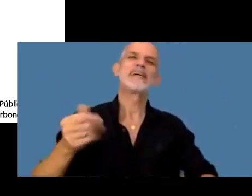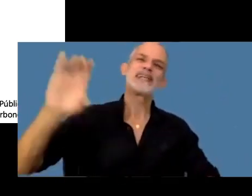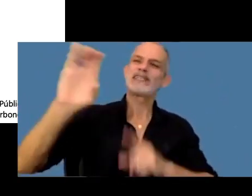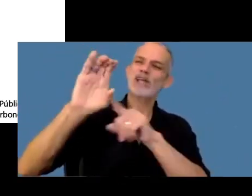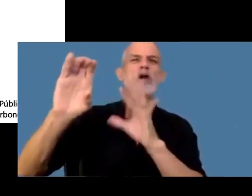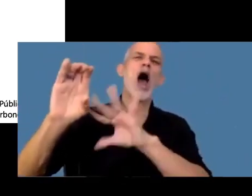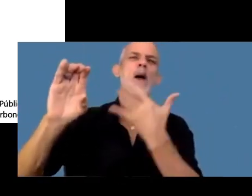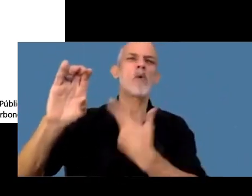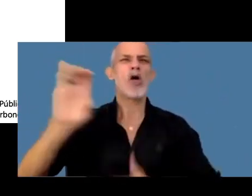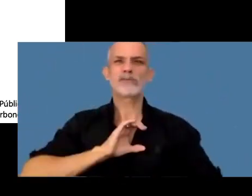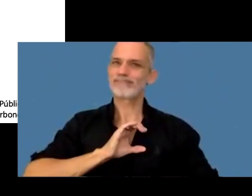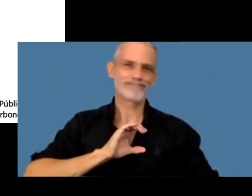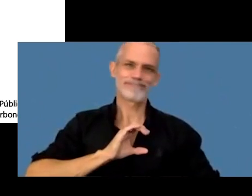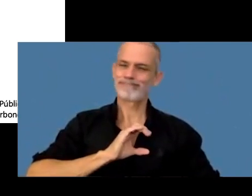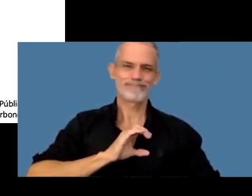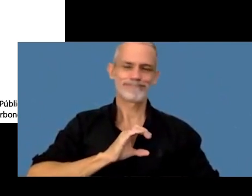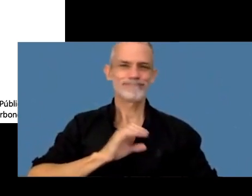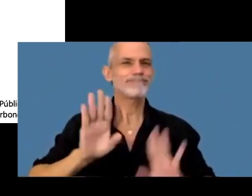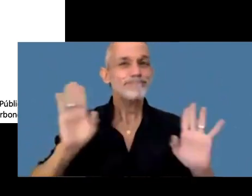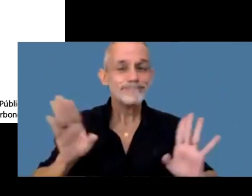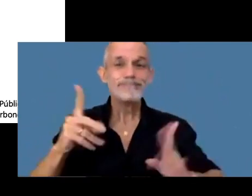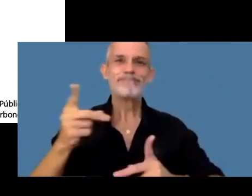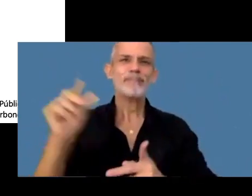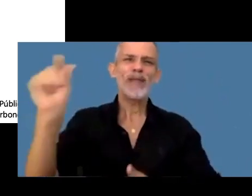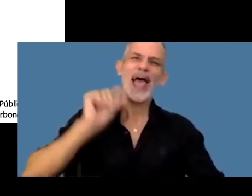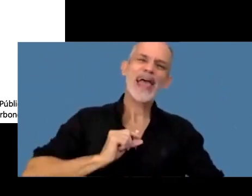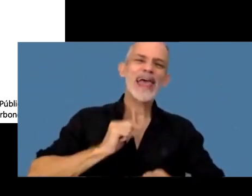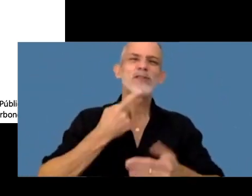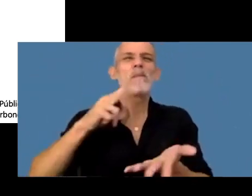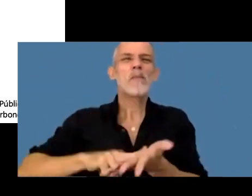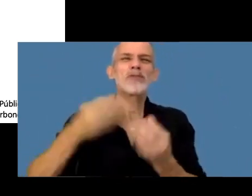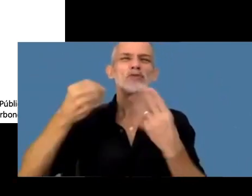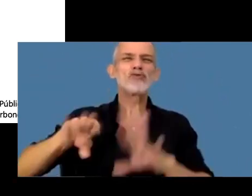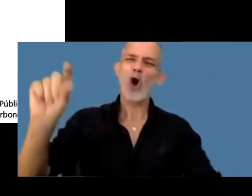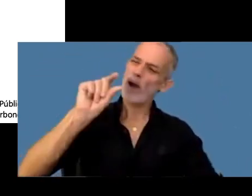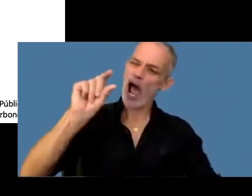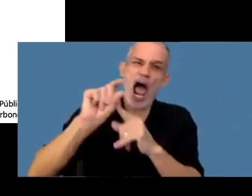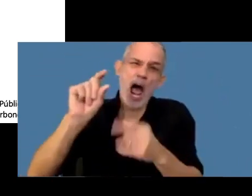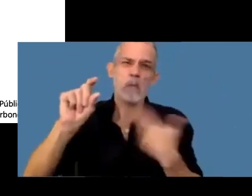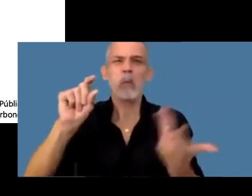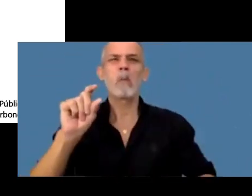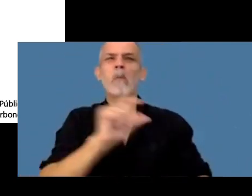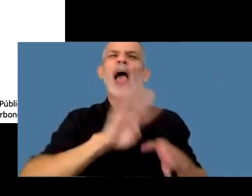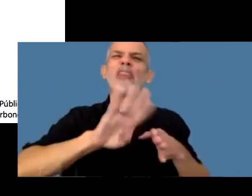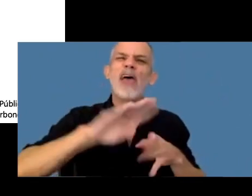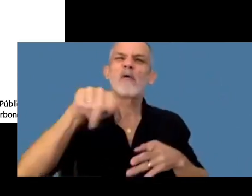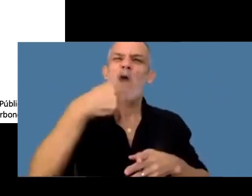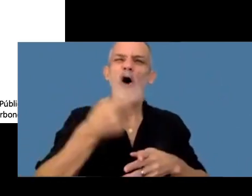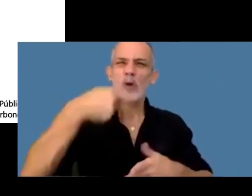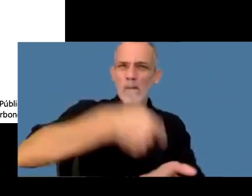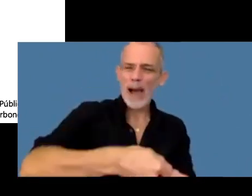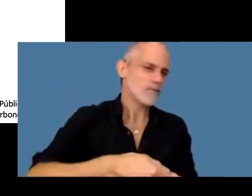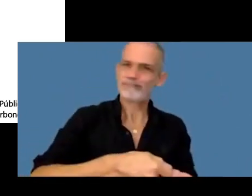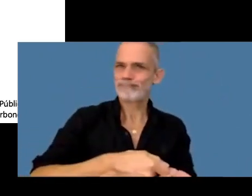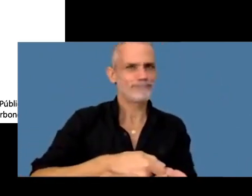Un saldo de libre disponibilidad es un crédito de carácter tributario que el contribuyente puede utilizar para cancelar cualquier otro tipo de obligaciones admitidas